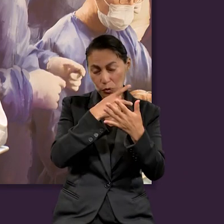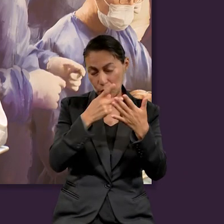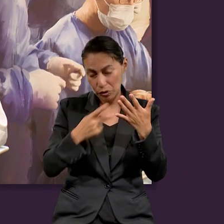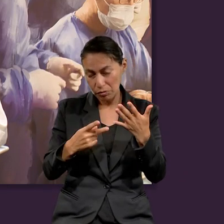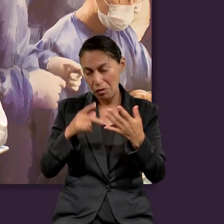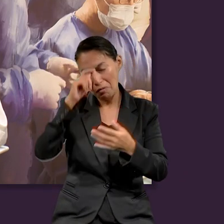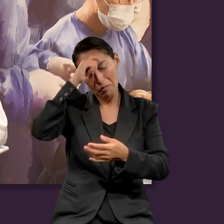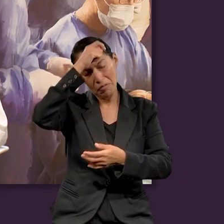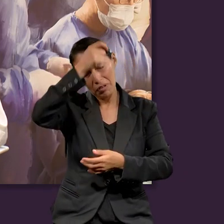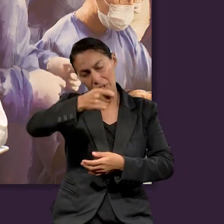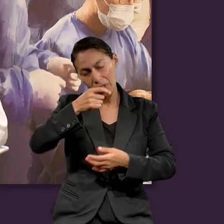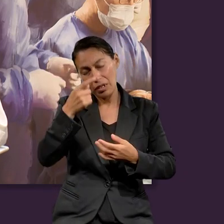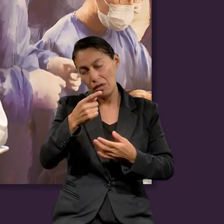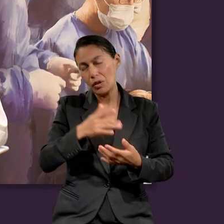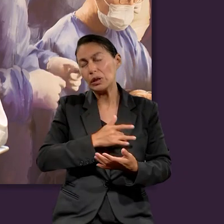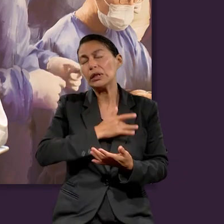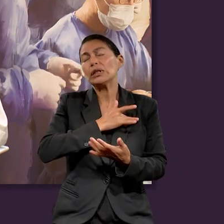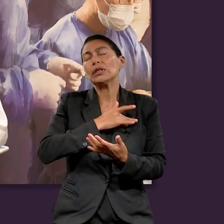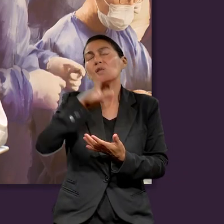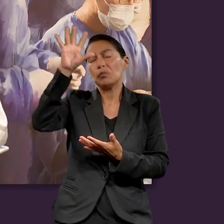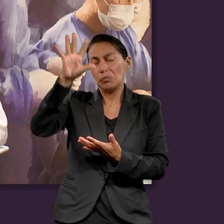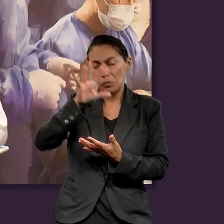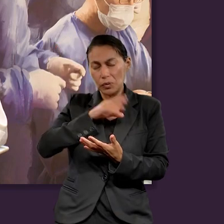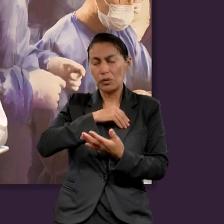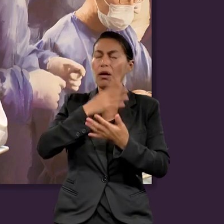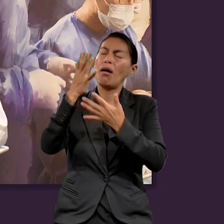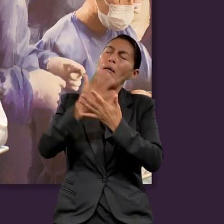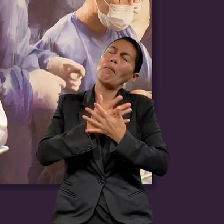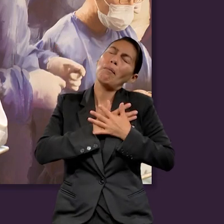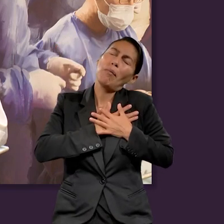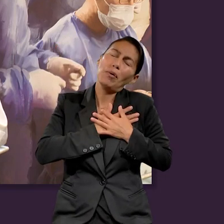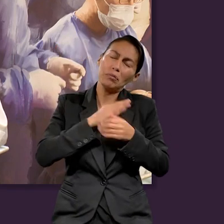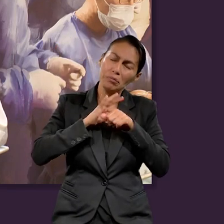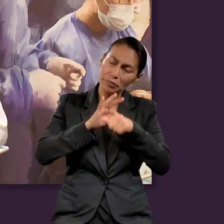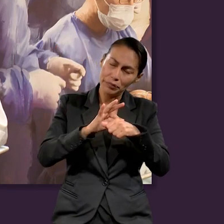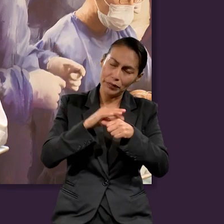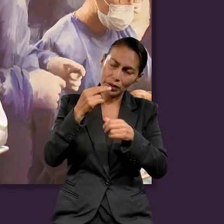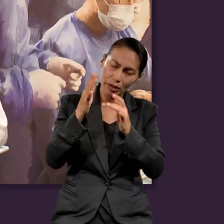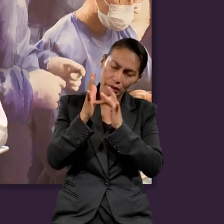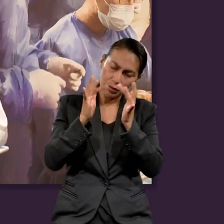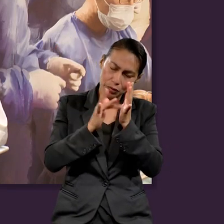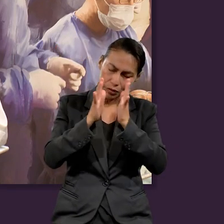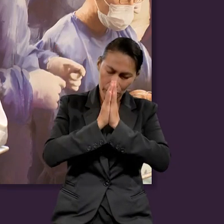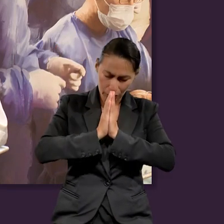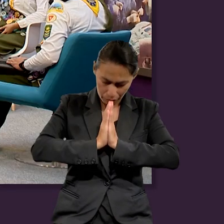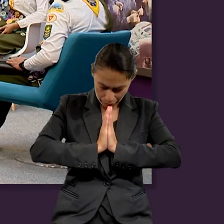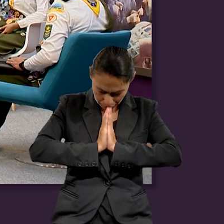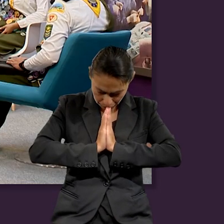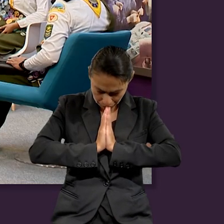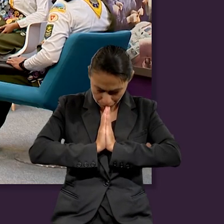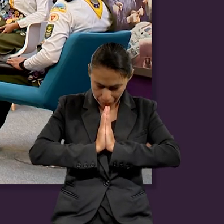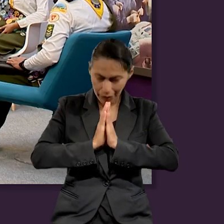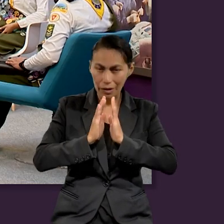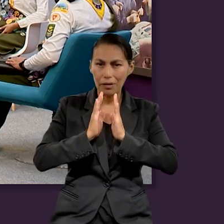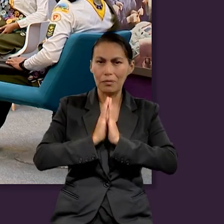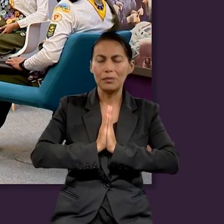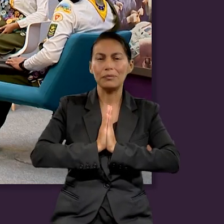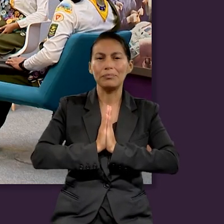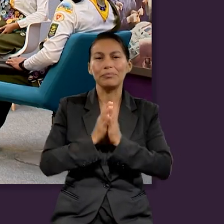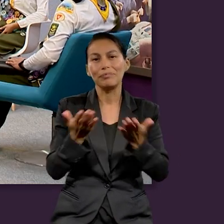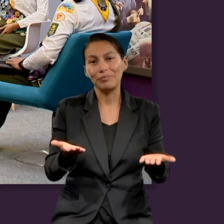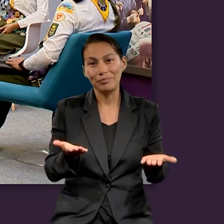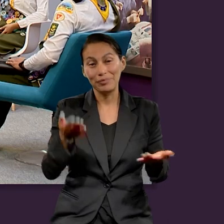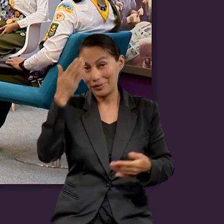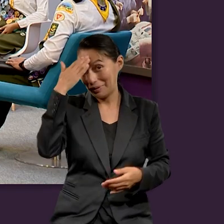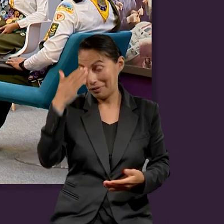que están viendo Este programa igual que sea de Gran impacto para su vida y que puedan conocer más de tu amor en el nombre de Cristo Jesús amén amén muy bien